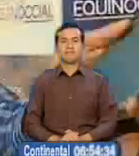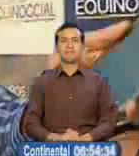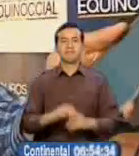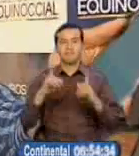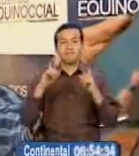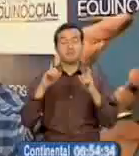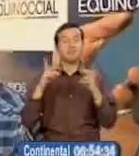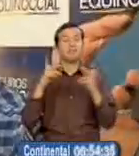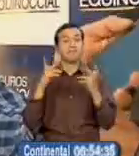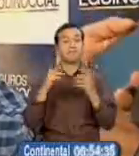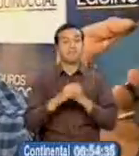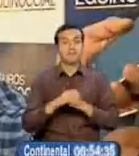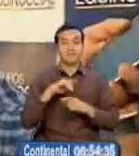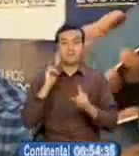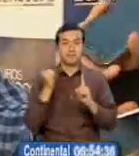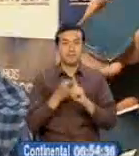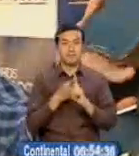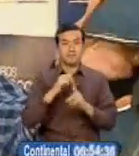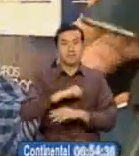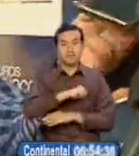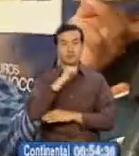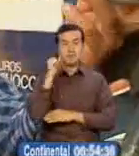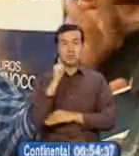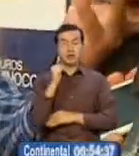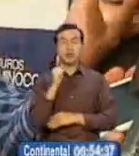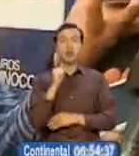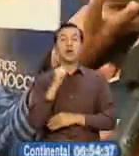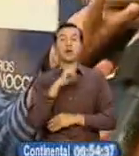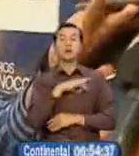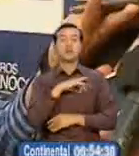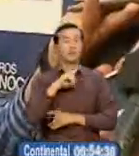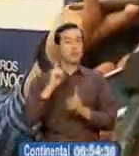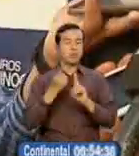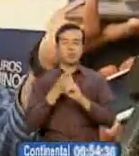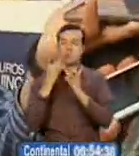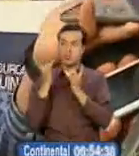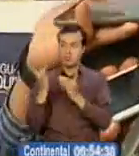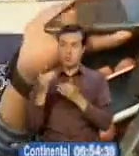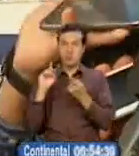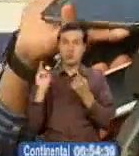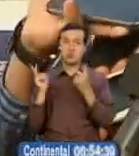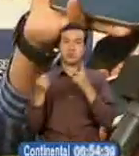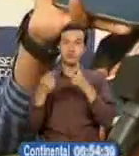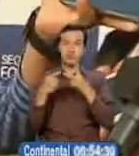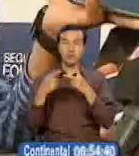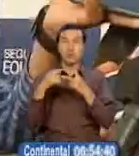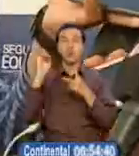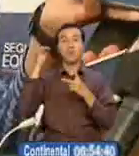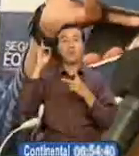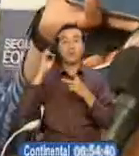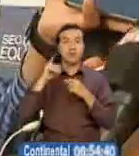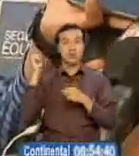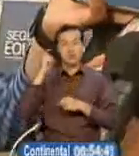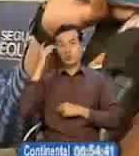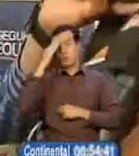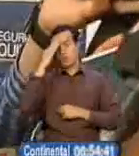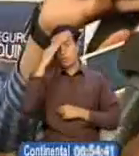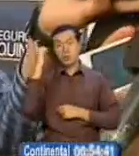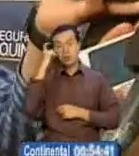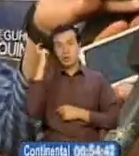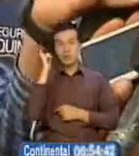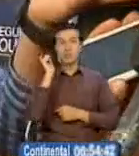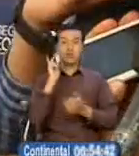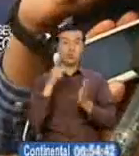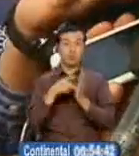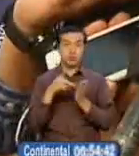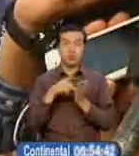primero ganar a Chile, que es el objetivo principal, y luego pensar en Bolivia. Sabemos que necesitamos los puntos, necesitamos